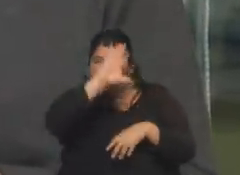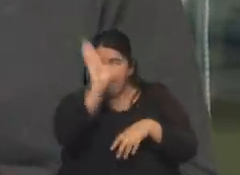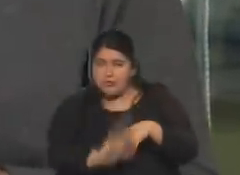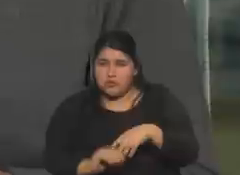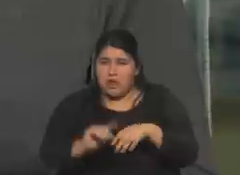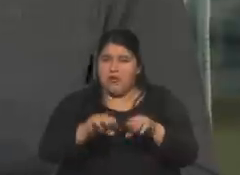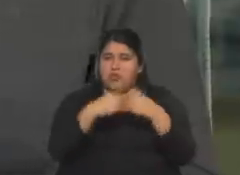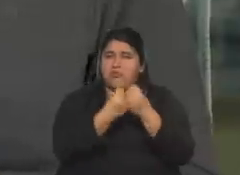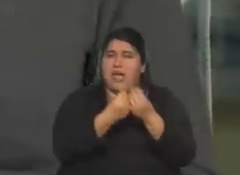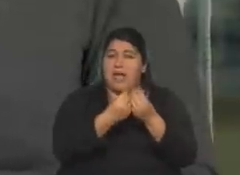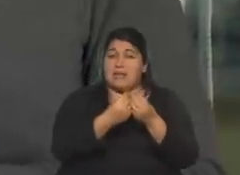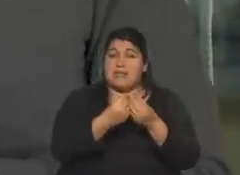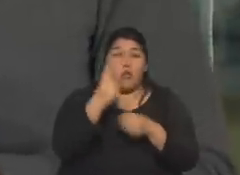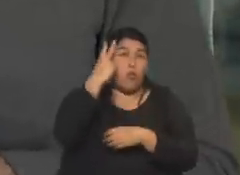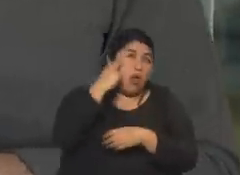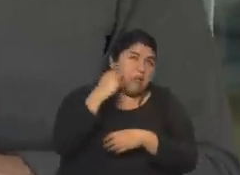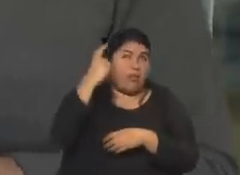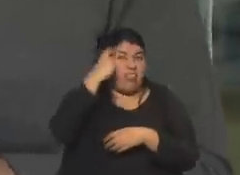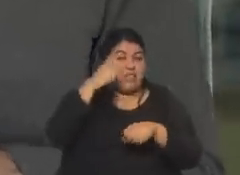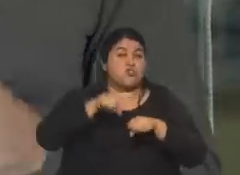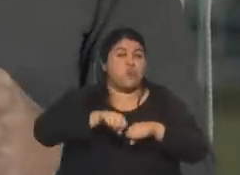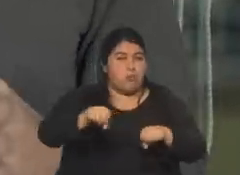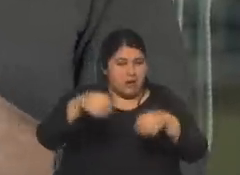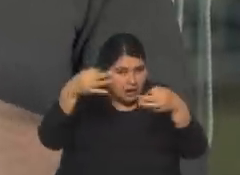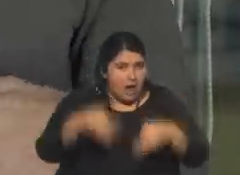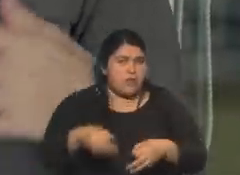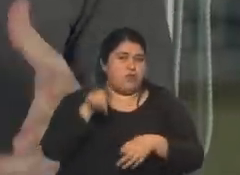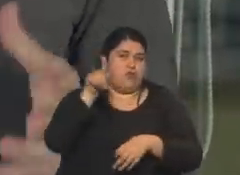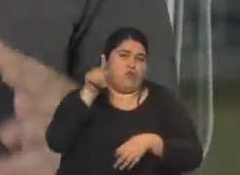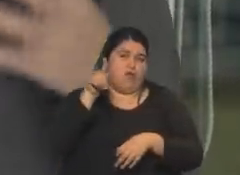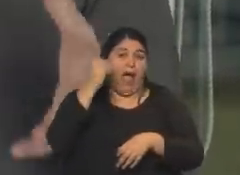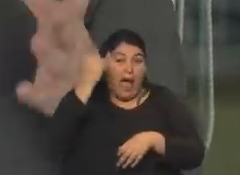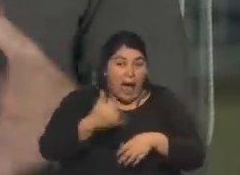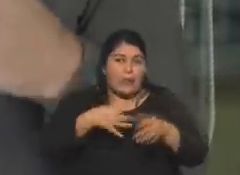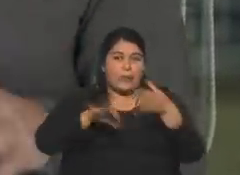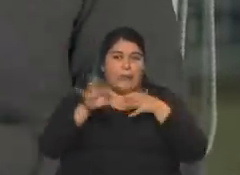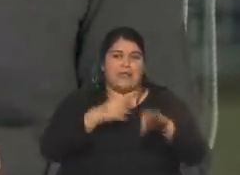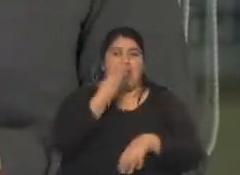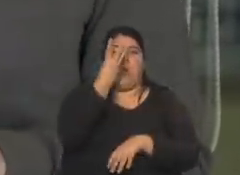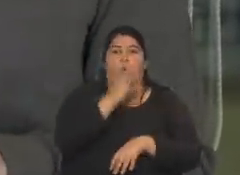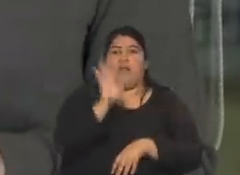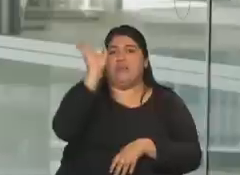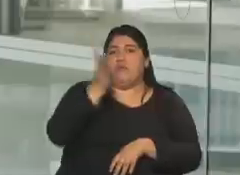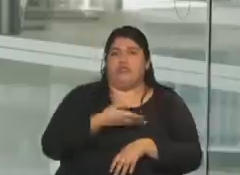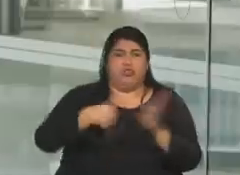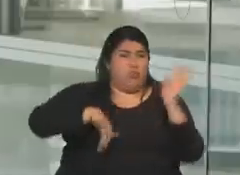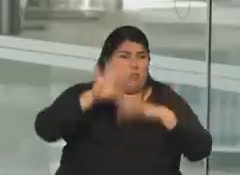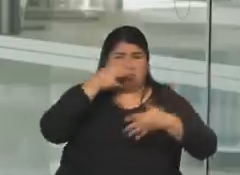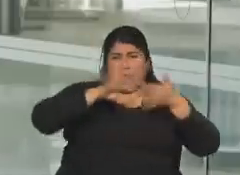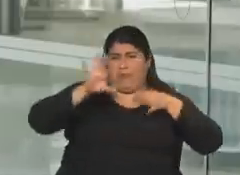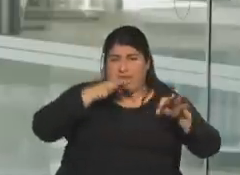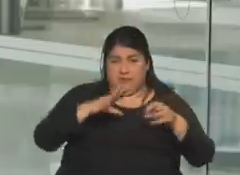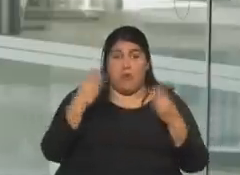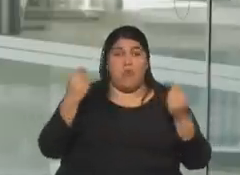a 9 o 10 supermercados que tienen y que venden el 40% del consumo masivo en la Argentina. Como son